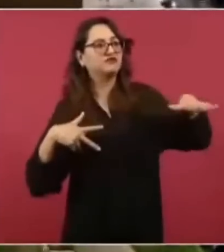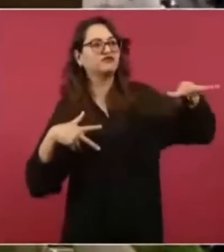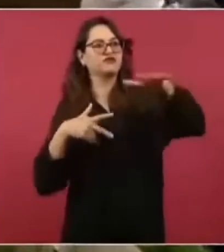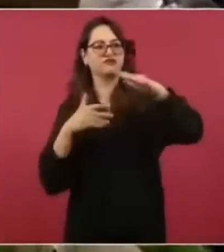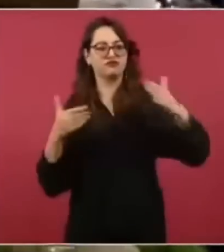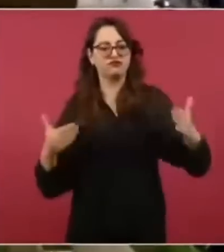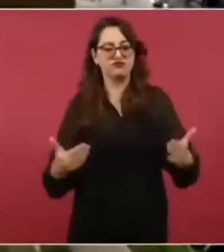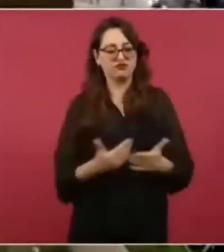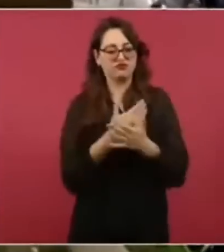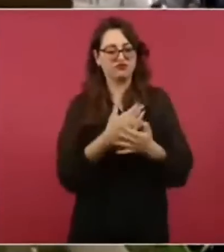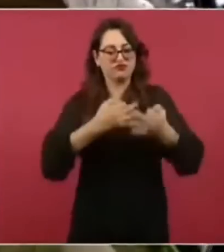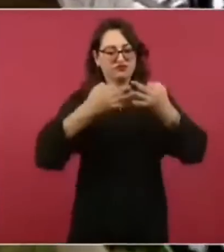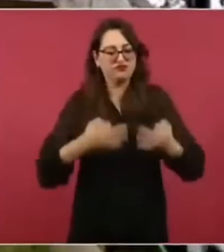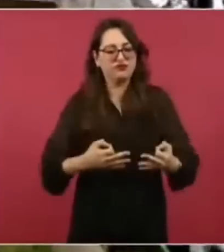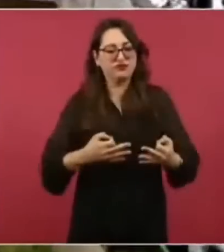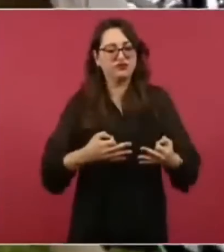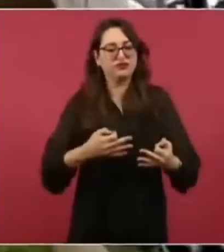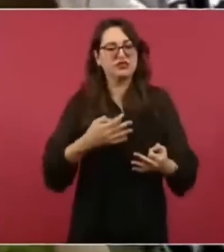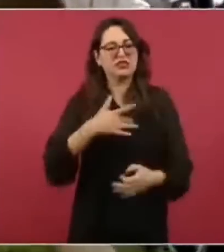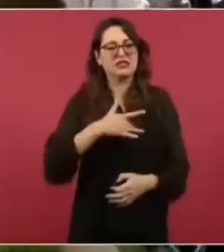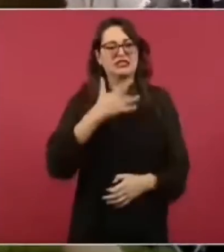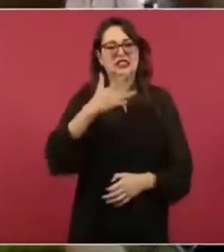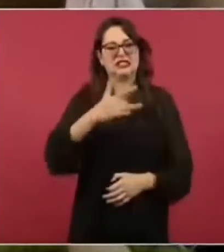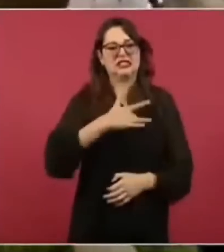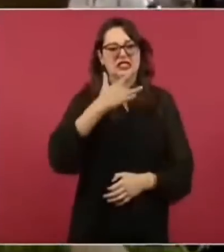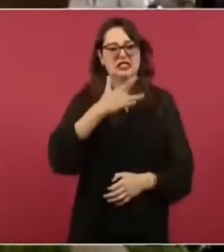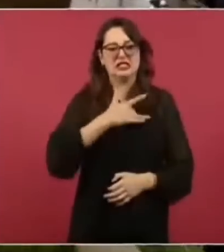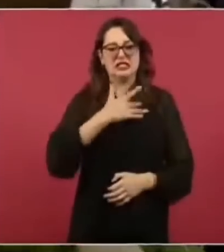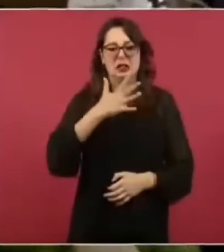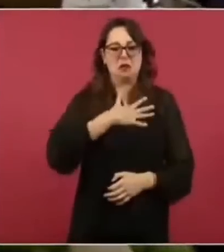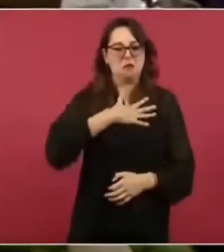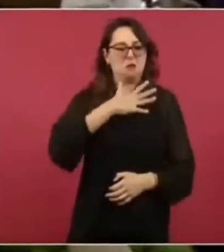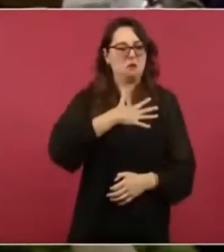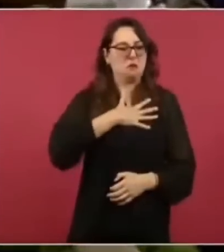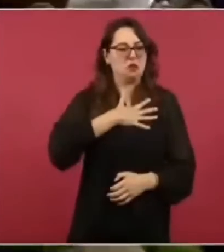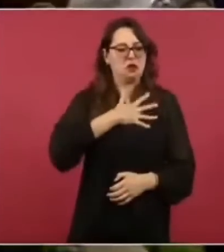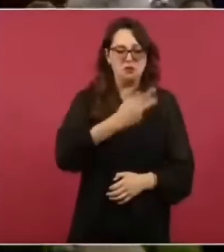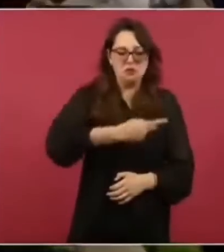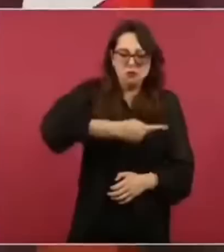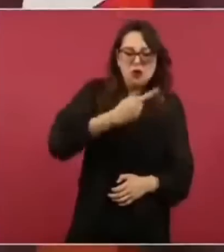que permanece aquí y en otras partes del mundo.